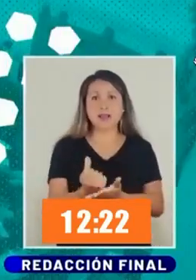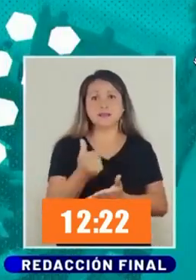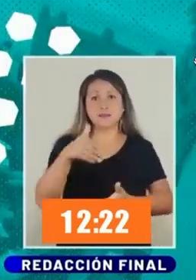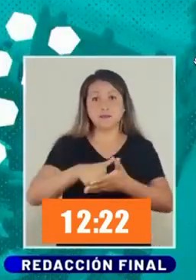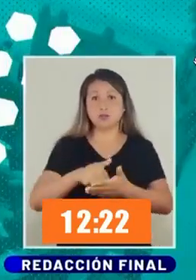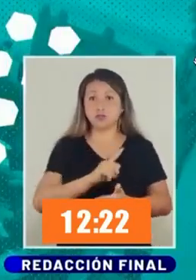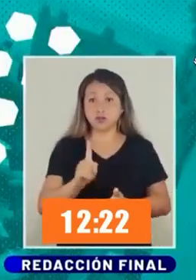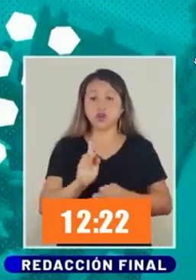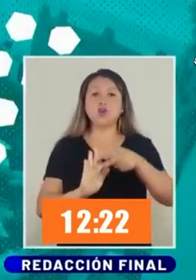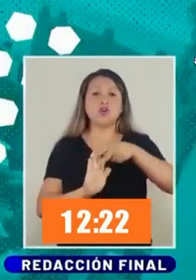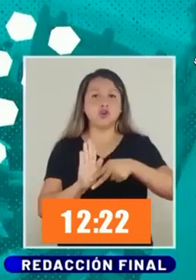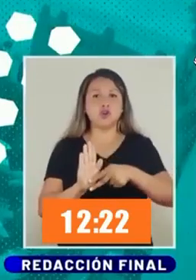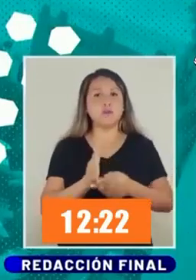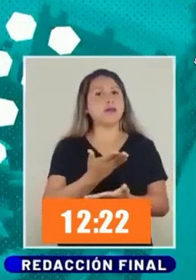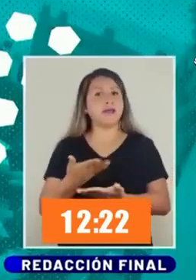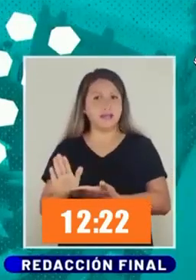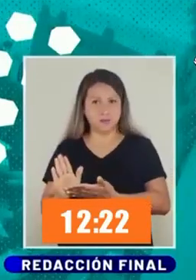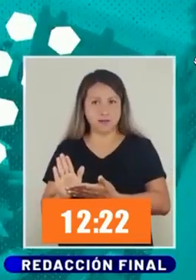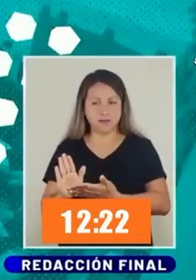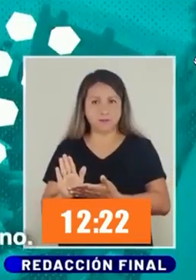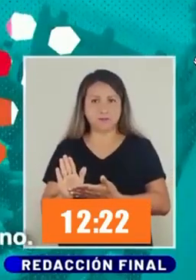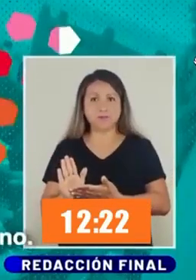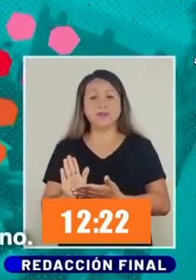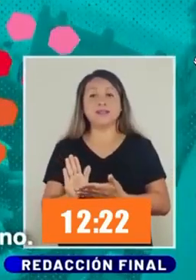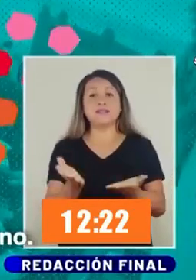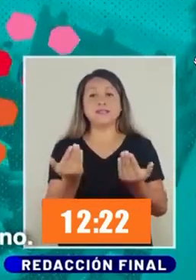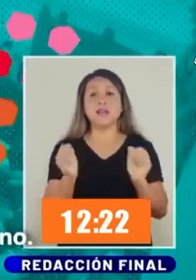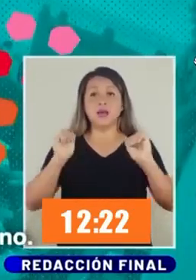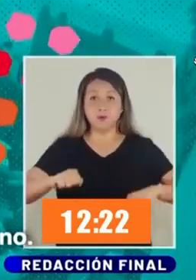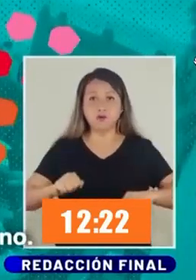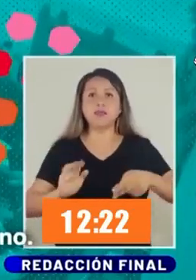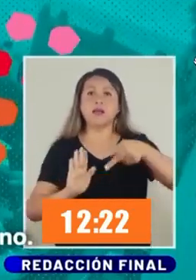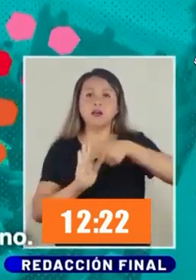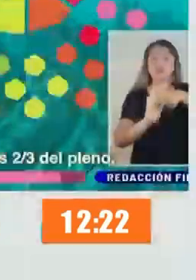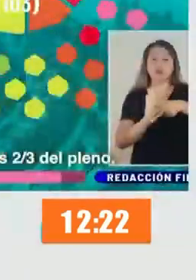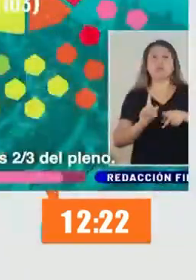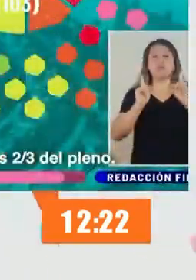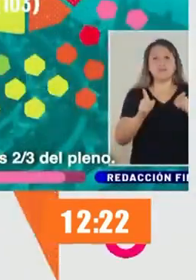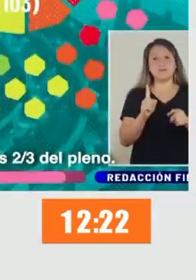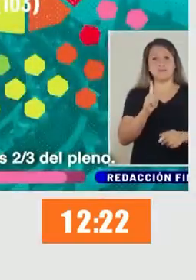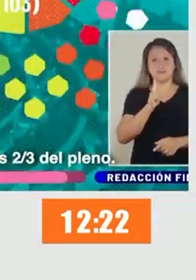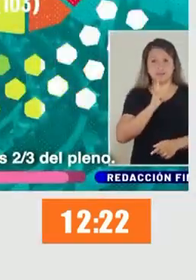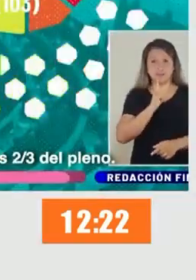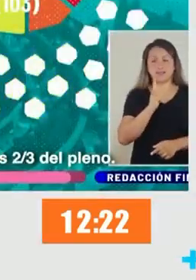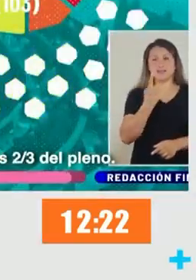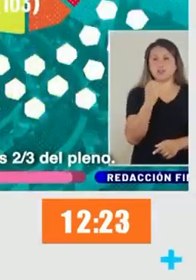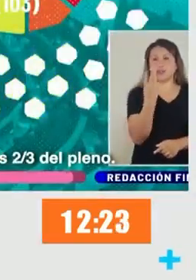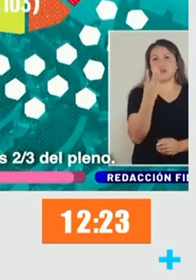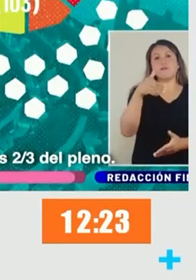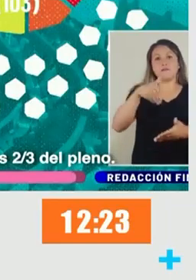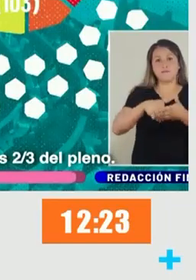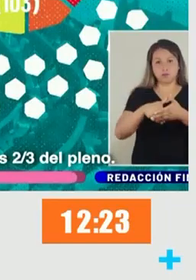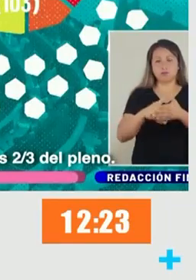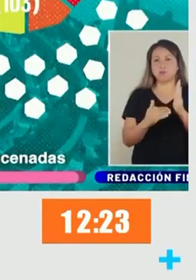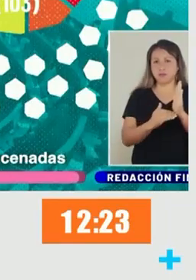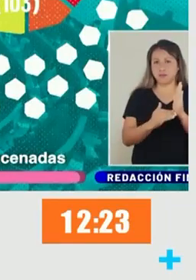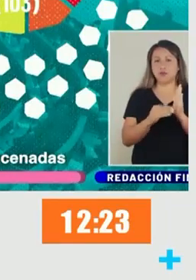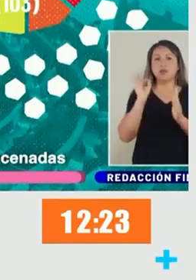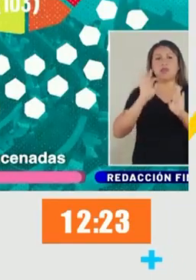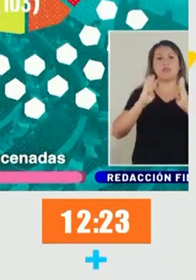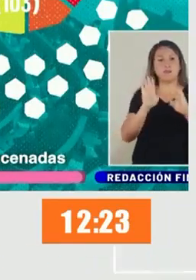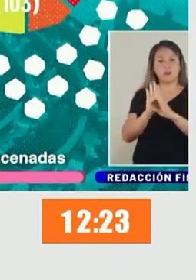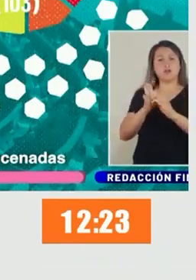que sea un sistema paralelo, ¿cierto? Que probablemente nadie quiere eso. Perfecto. Qué importante lo que tú señalas con respecto a un sistema paralelo, que nadie quiere eso, porque una de las críticas